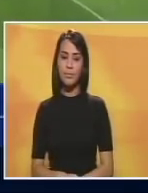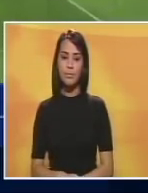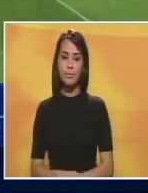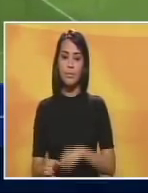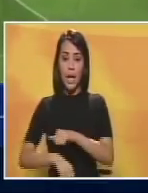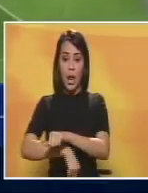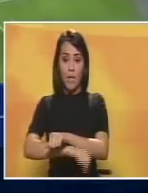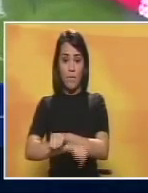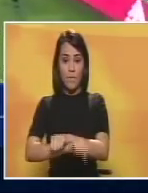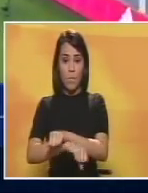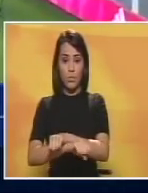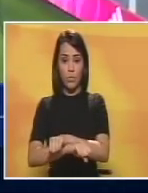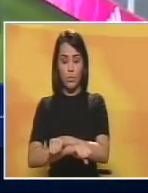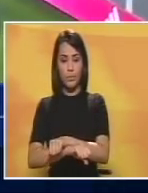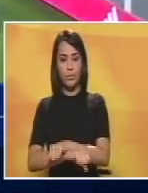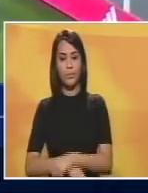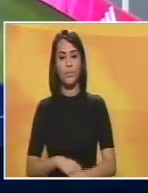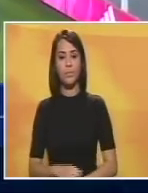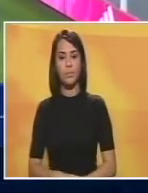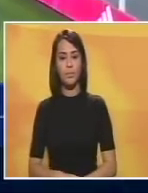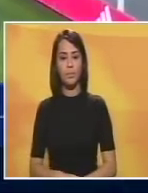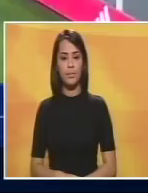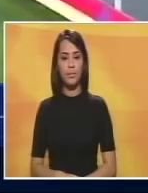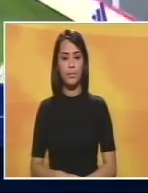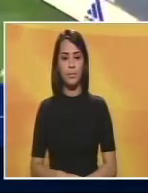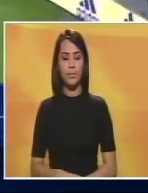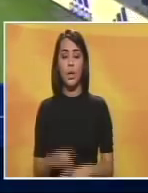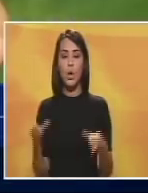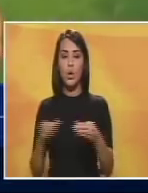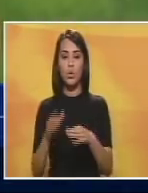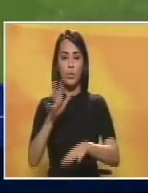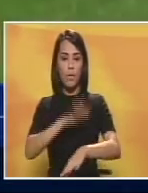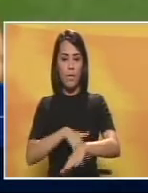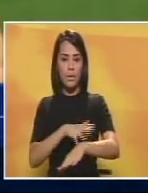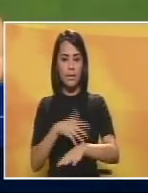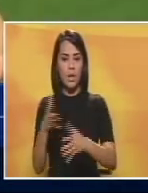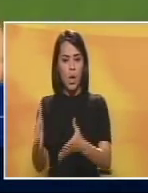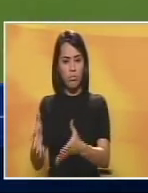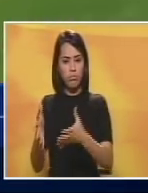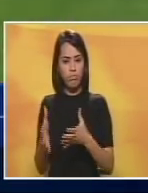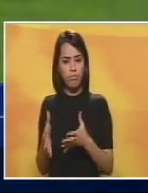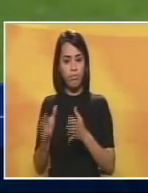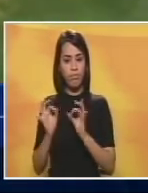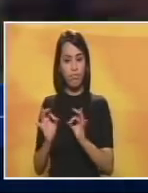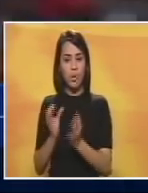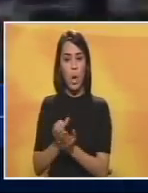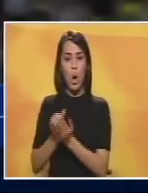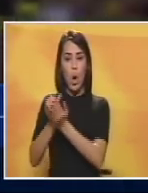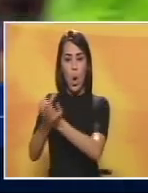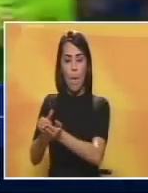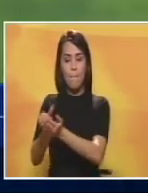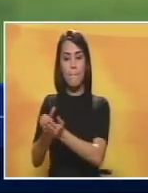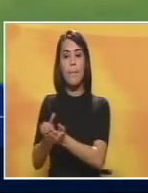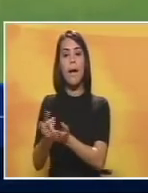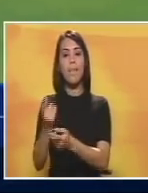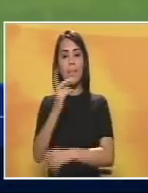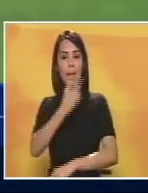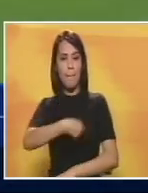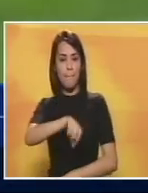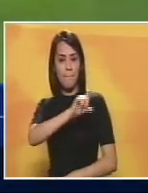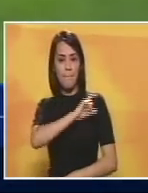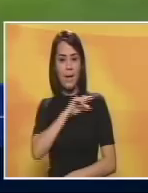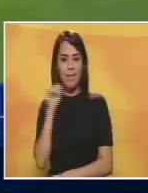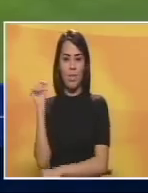Ahora pasamos al deporte rey porque el FC Barcelona se coronó campeón de la Supercopa de España al derrotar